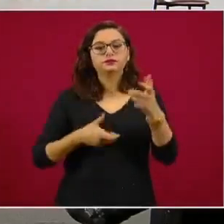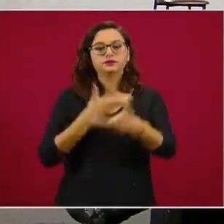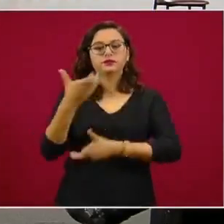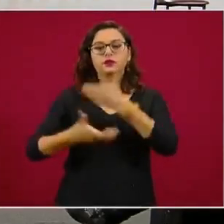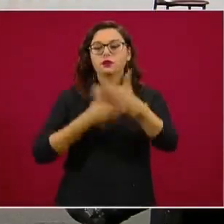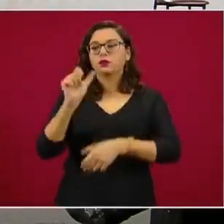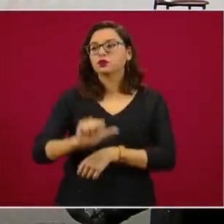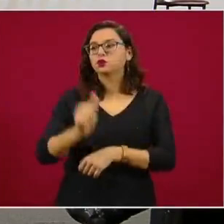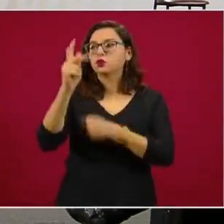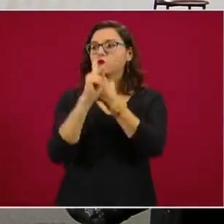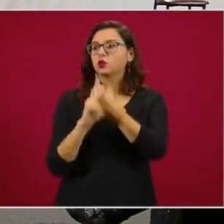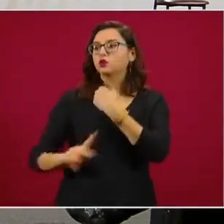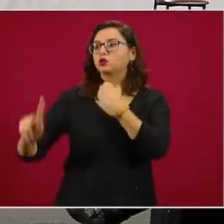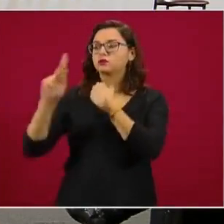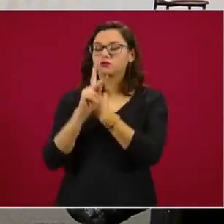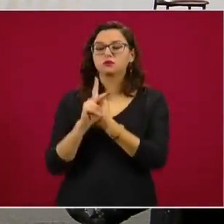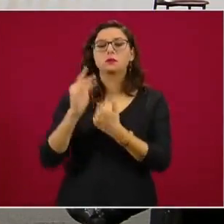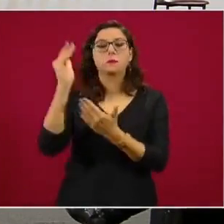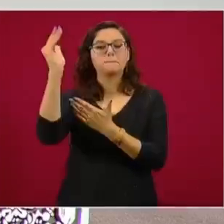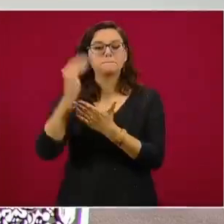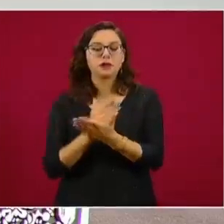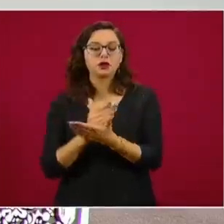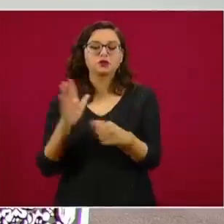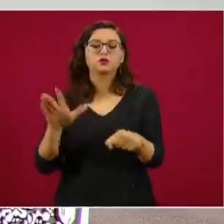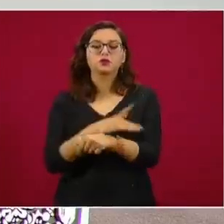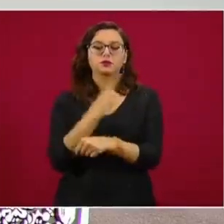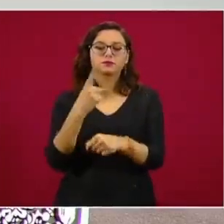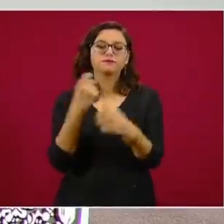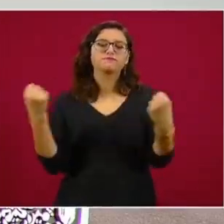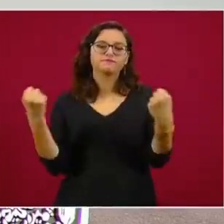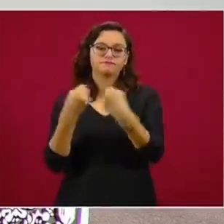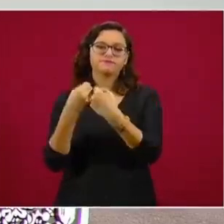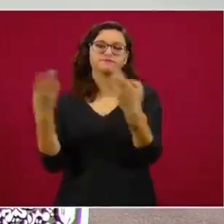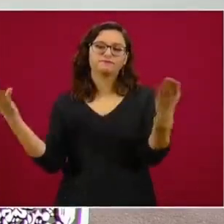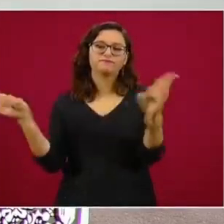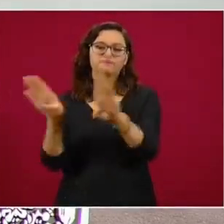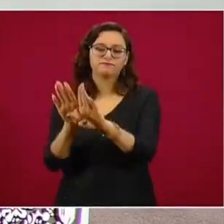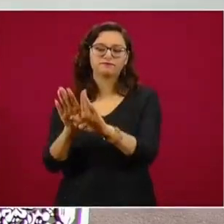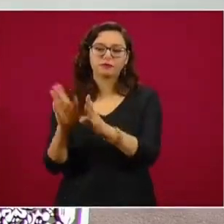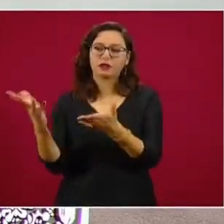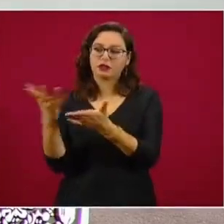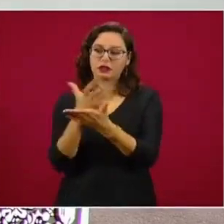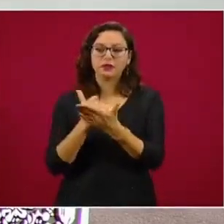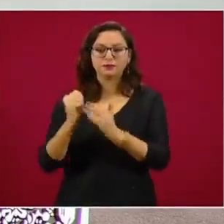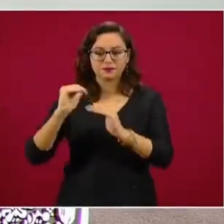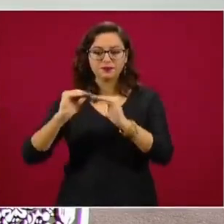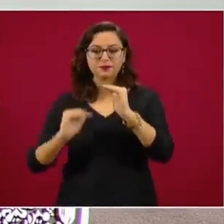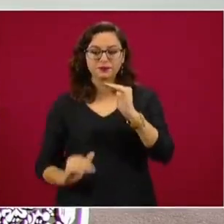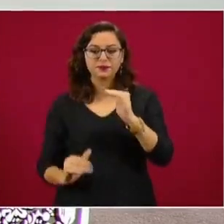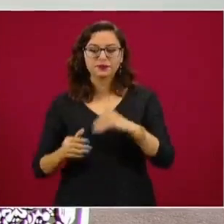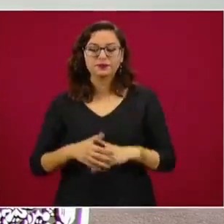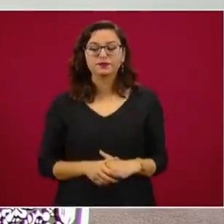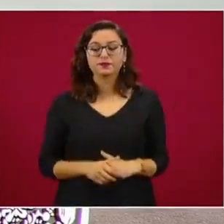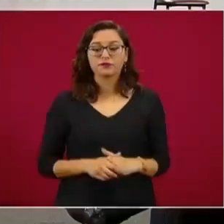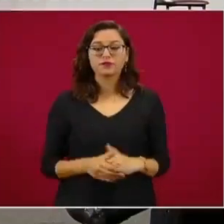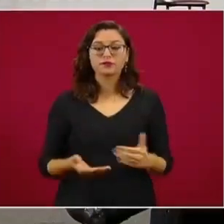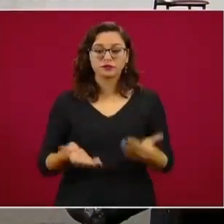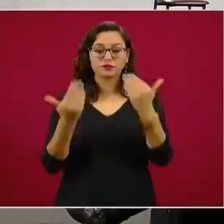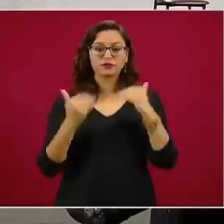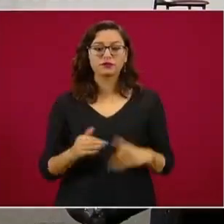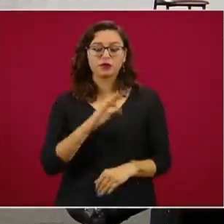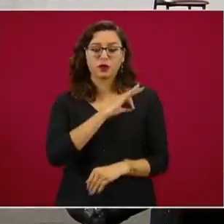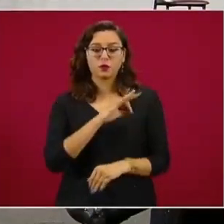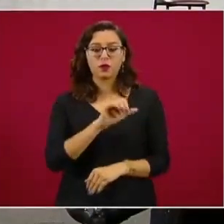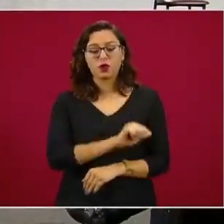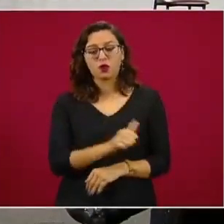estuvo pequeño pues, por el cierre de fronteras. ¿Nos podemos meter ahí el de cifras virtuales, por favor?